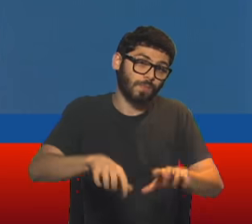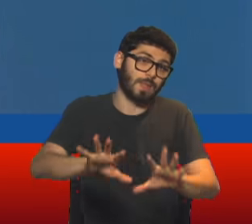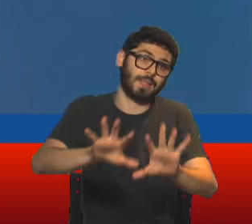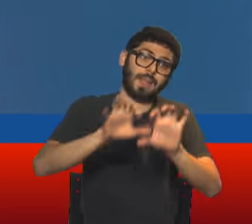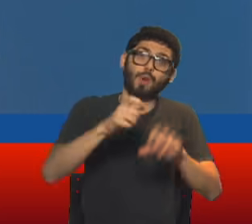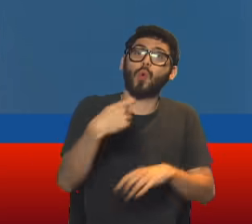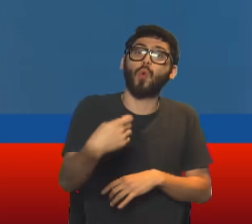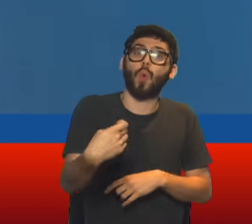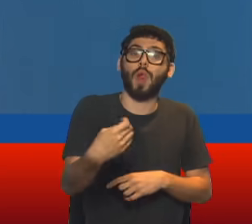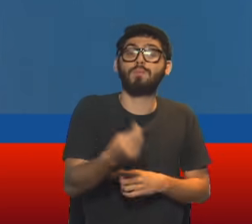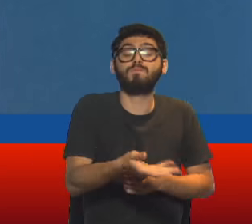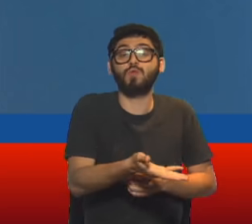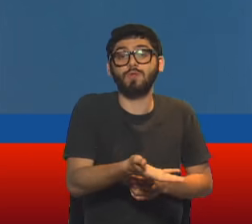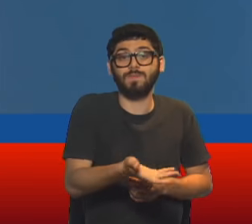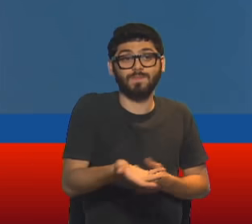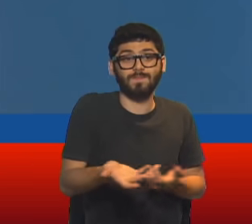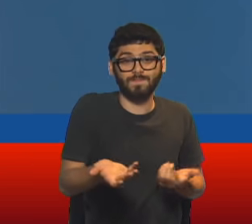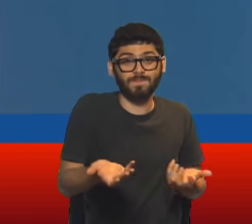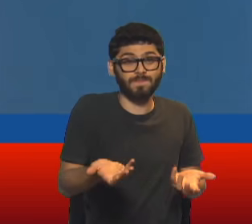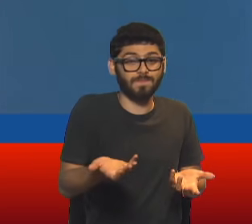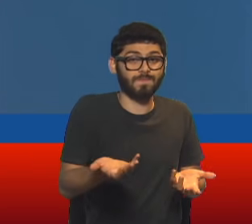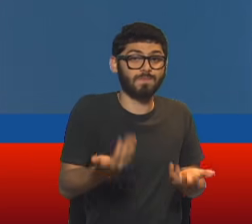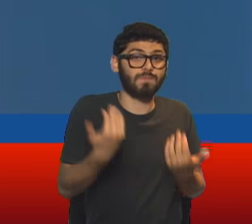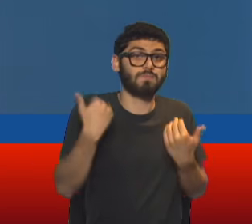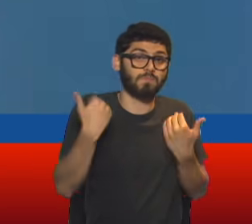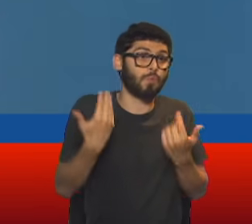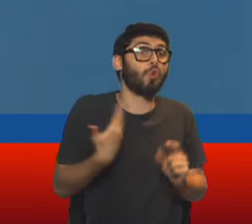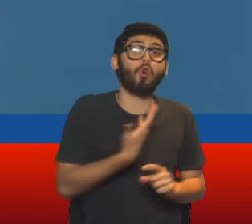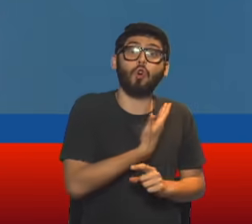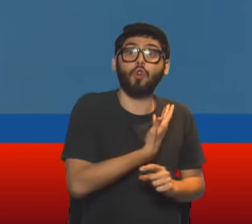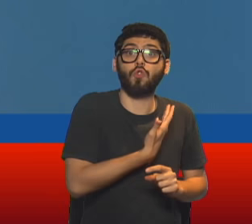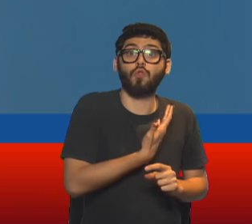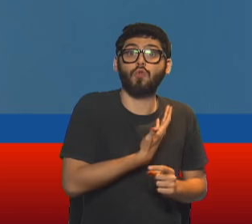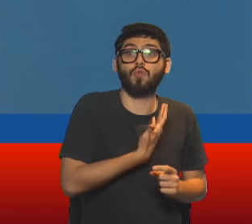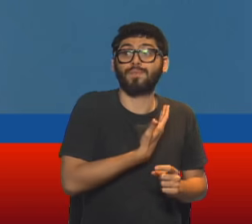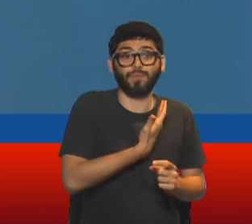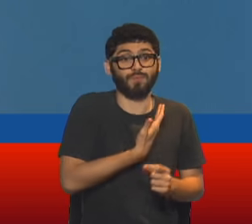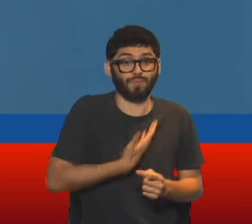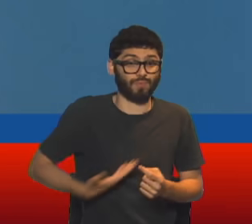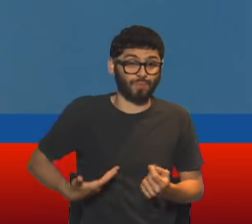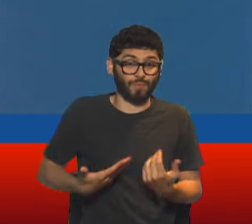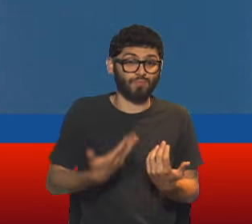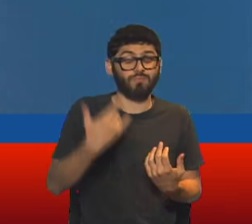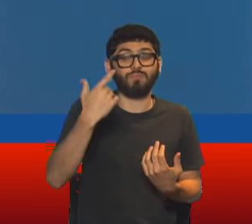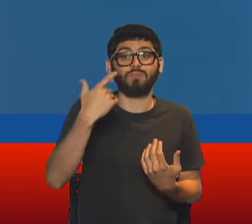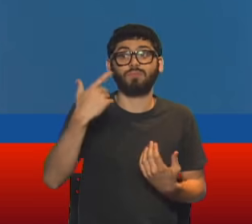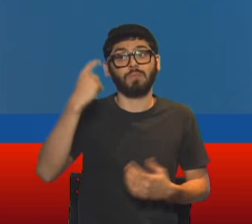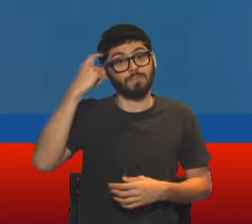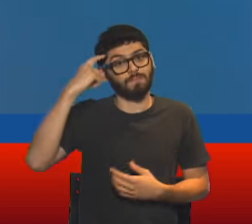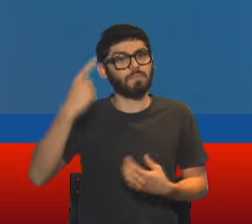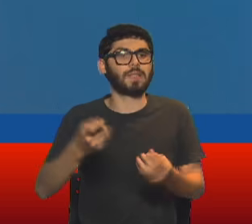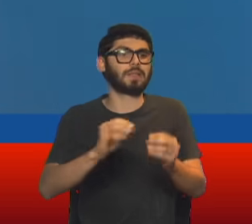porque tienen la posibilidad de contar con un gobierno con un estado que piensa que hay que solucionar un problema